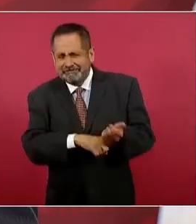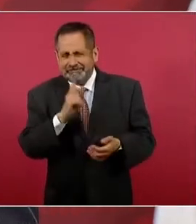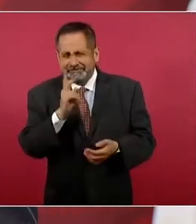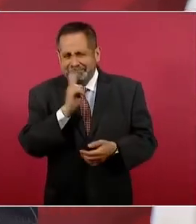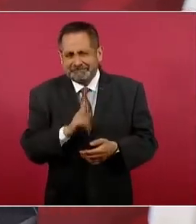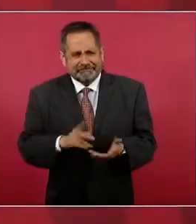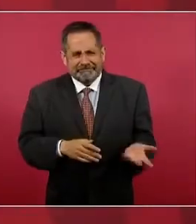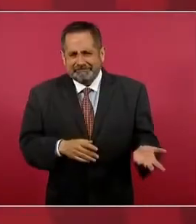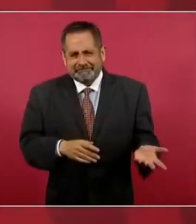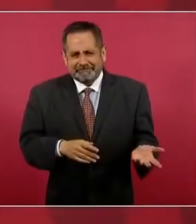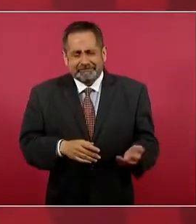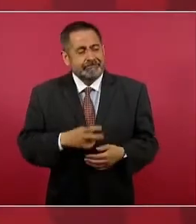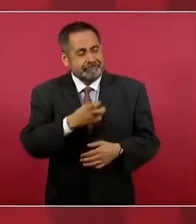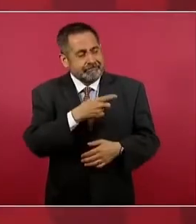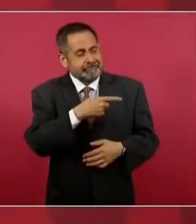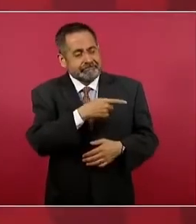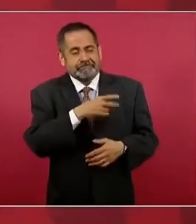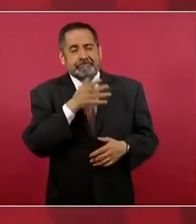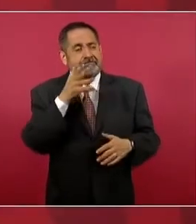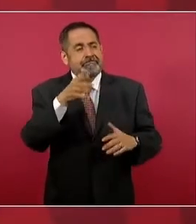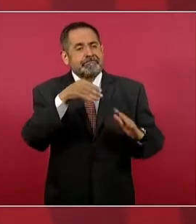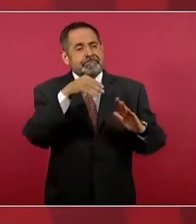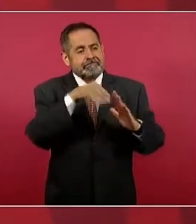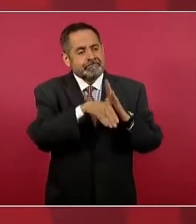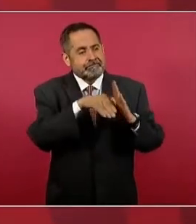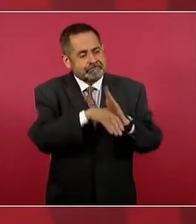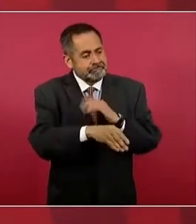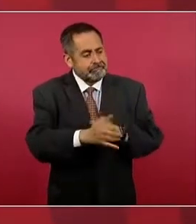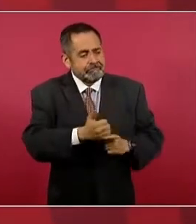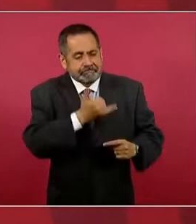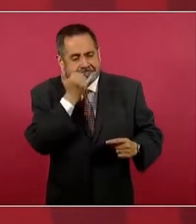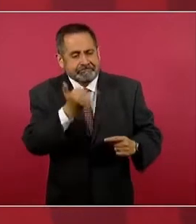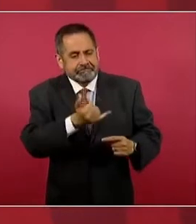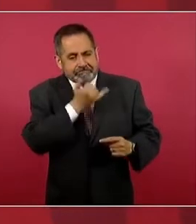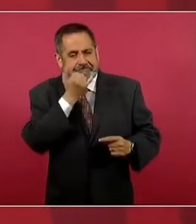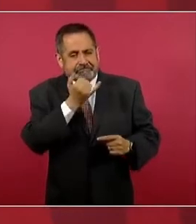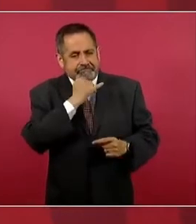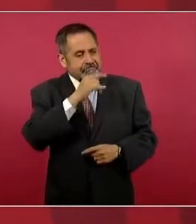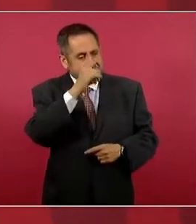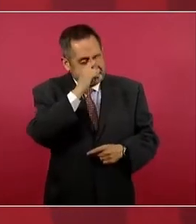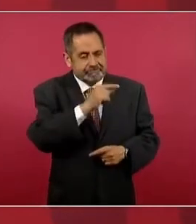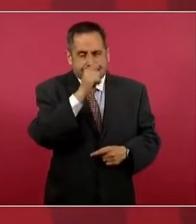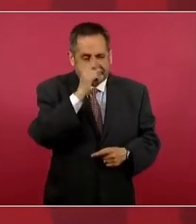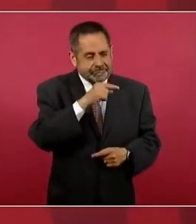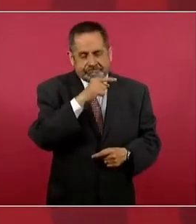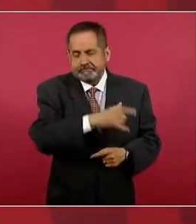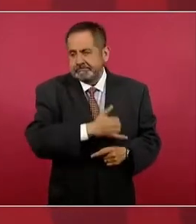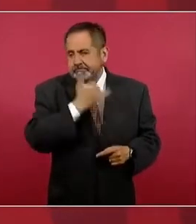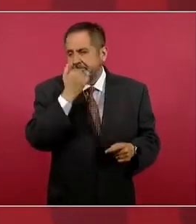y eso conduce pues a cometer errores. La política es